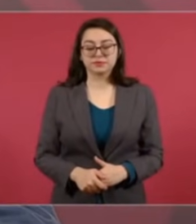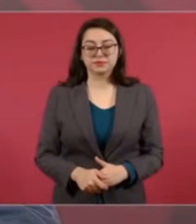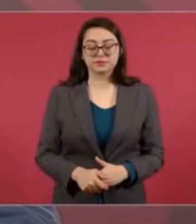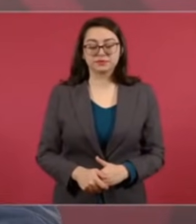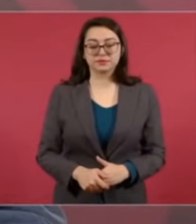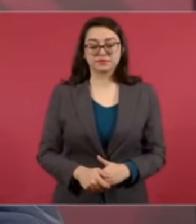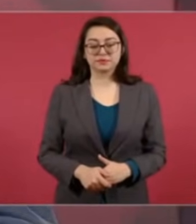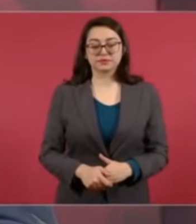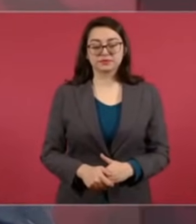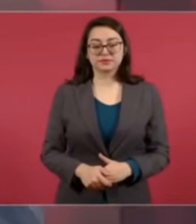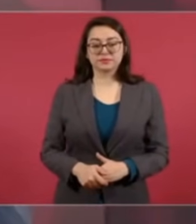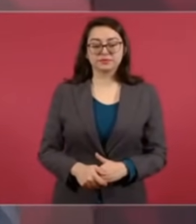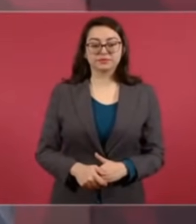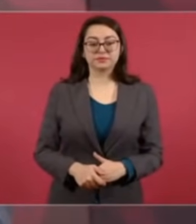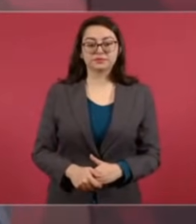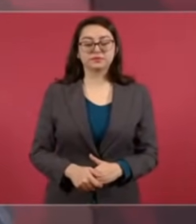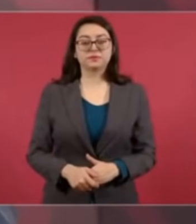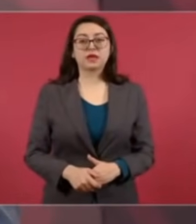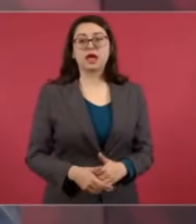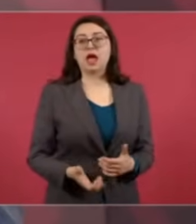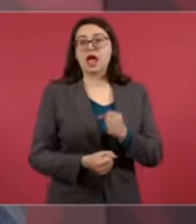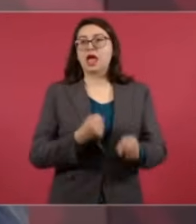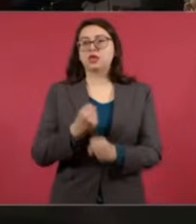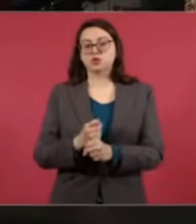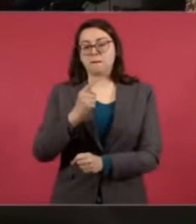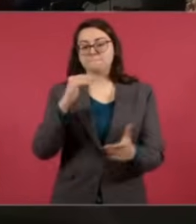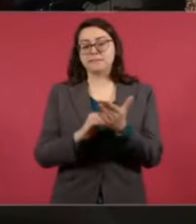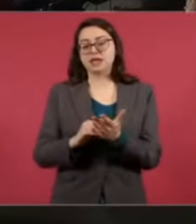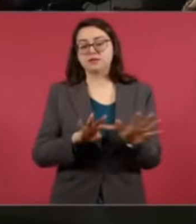sido aprobada la ley agraria del 6 de enero de 1915.